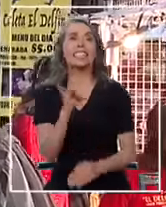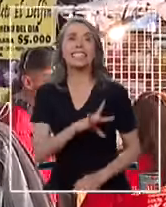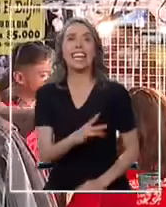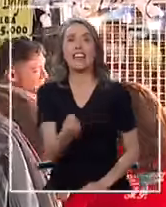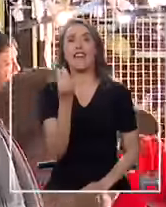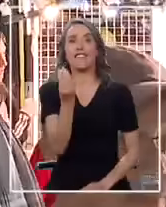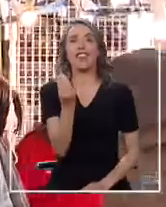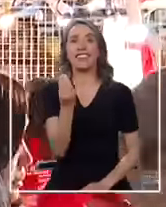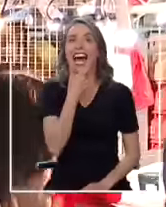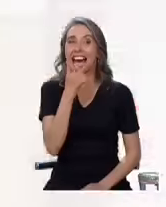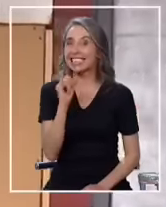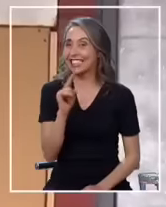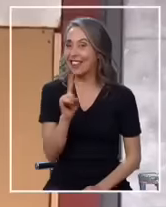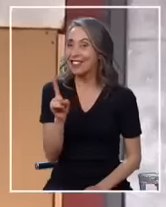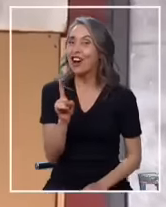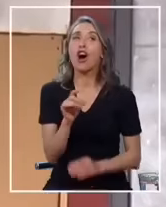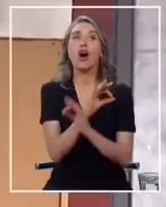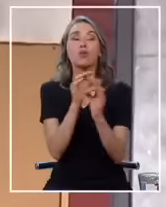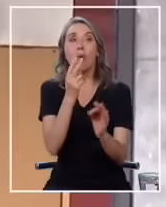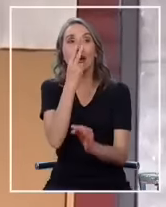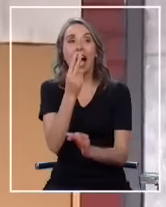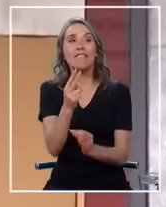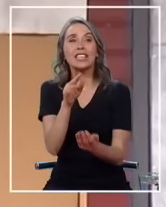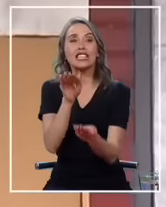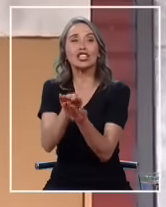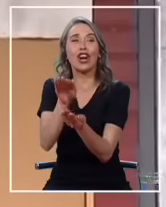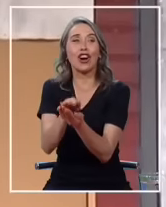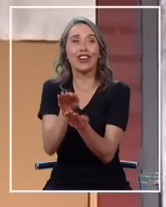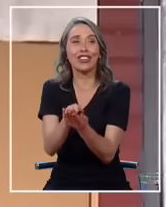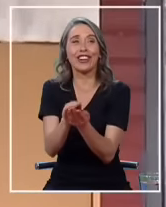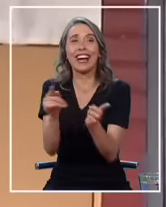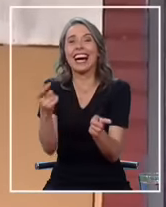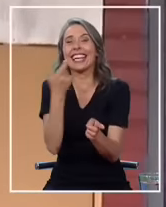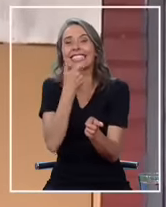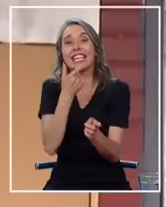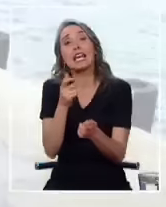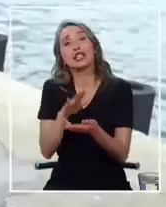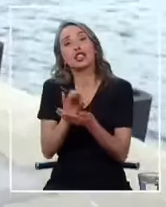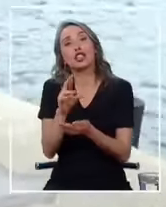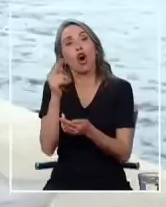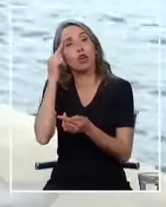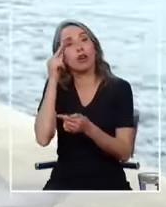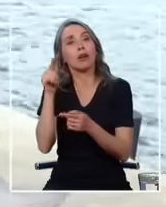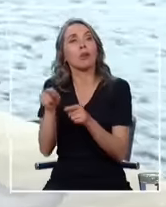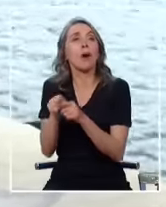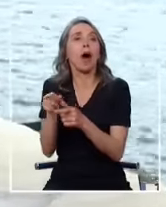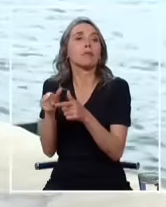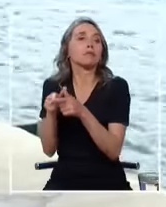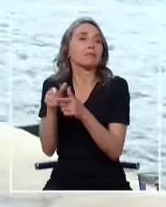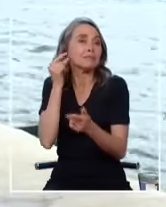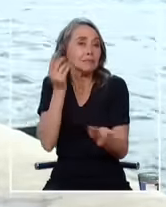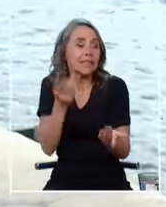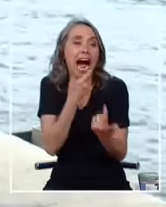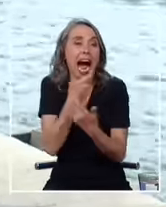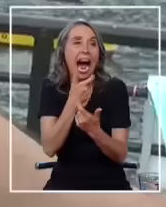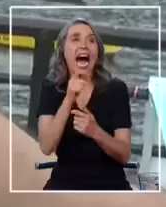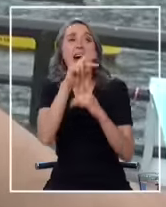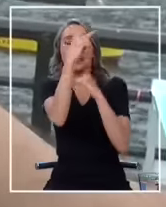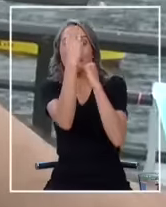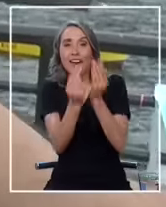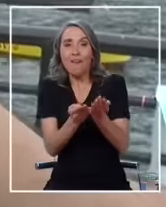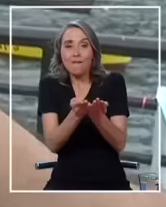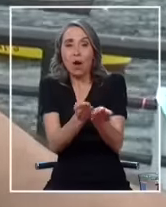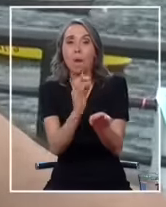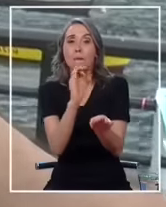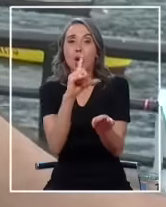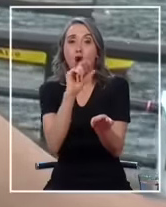bueno. ¿Sí o no? Nunca había visto un choro de esas características. Según cálculos del biólogo marino que iba en el bote que